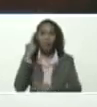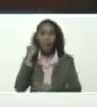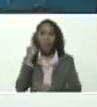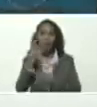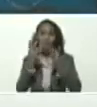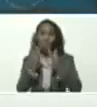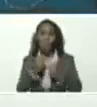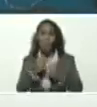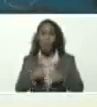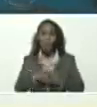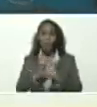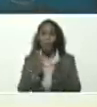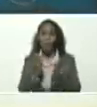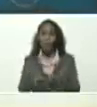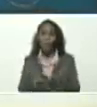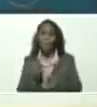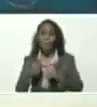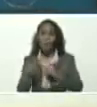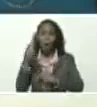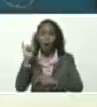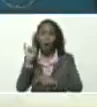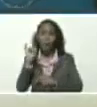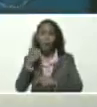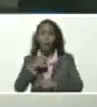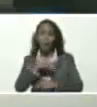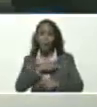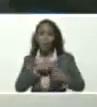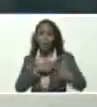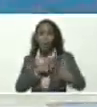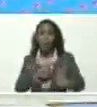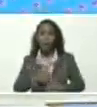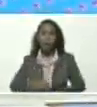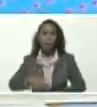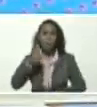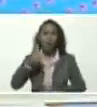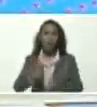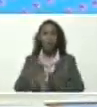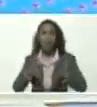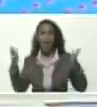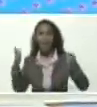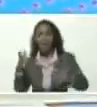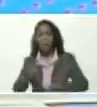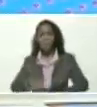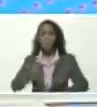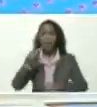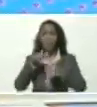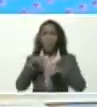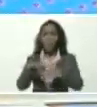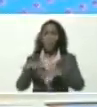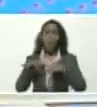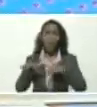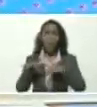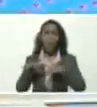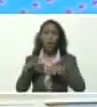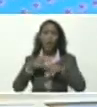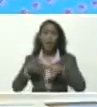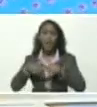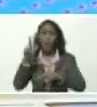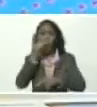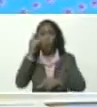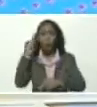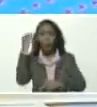Guinness, pero tienen el récord en nuestro corazón, la más grande y la más bella, de niños,